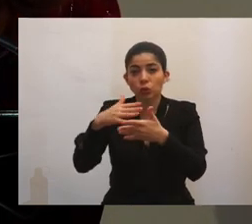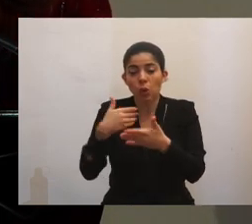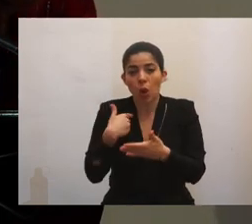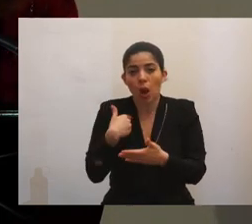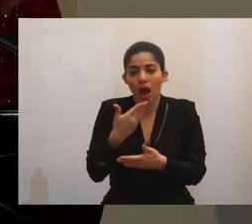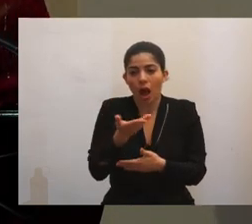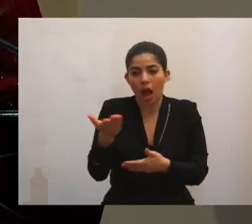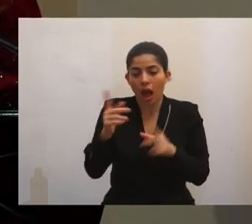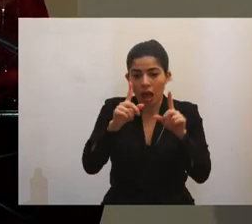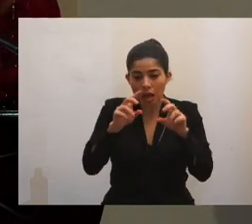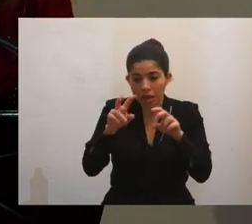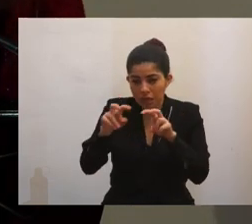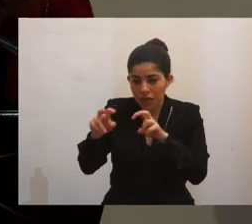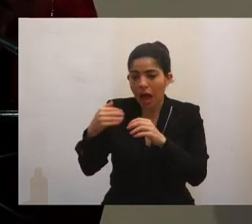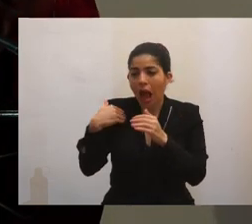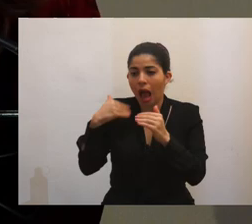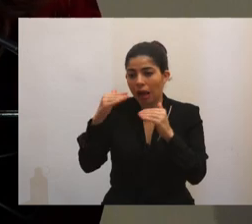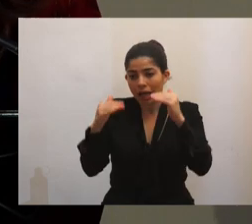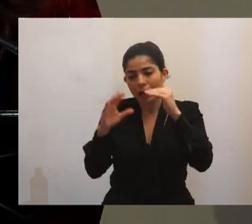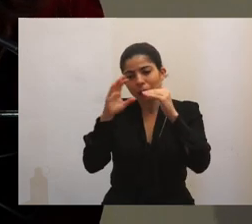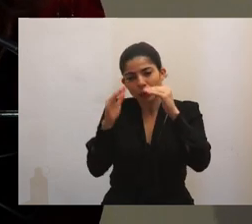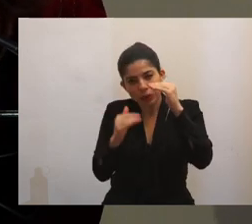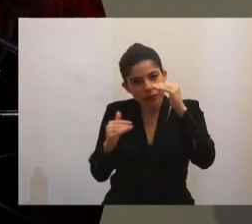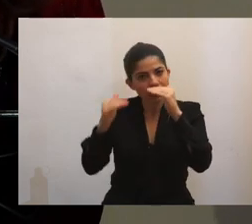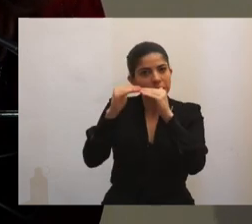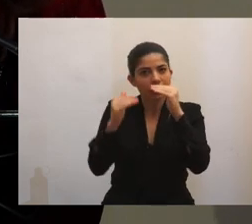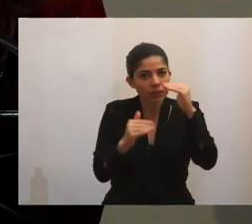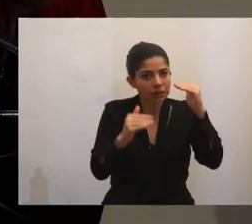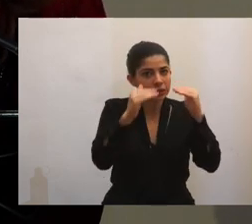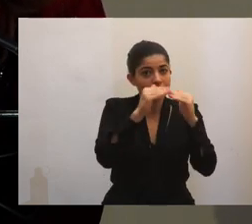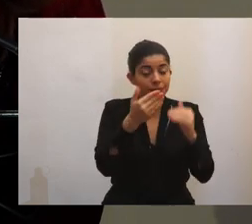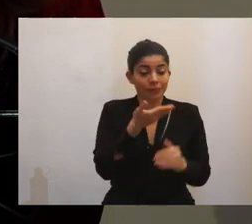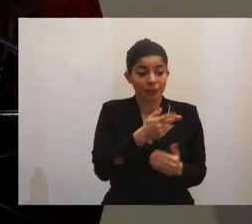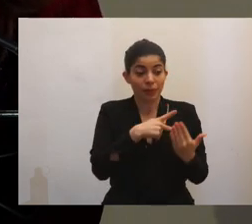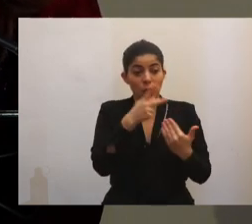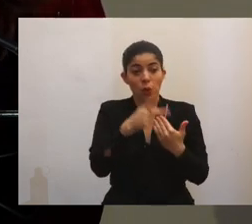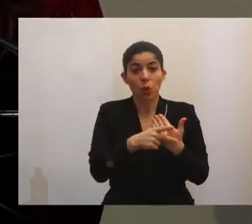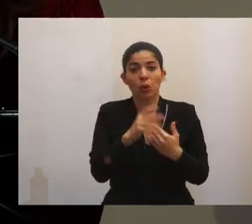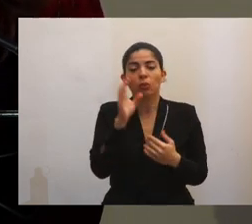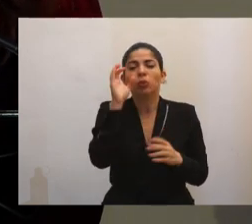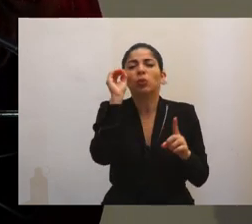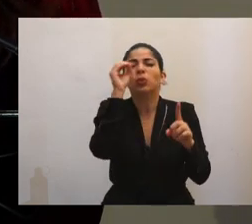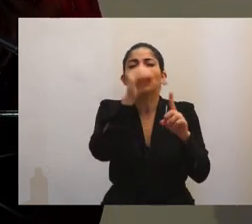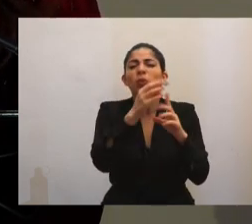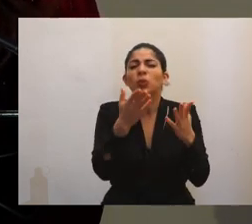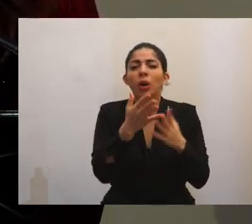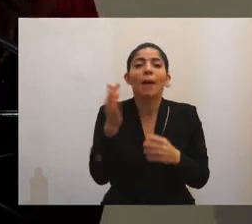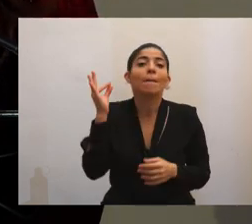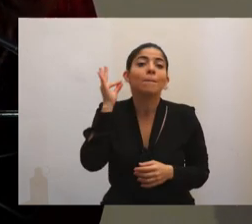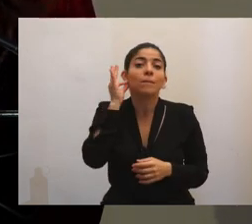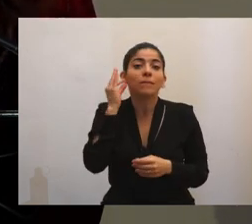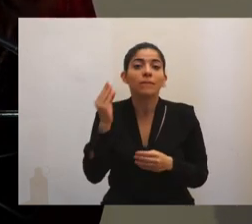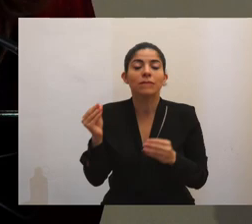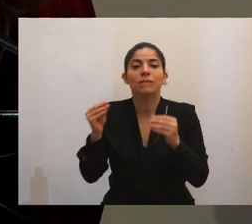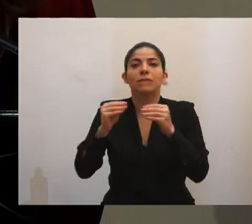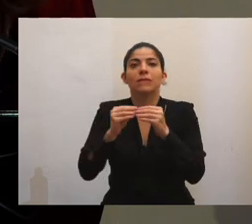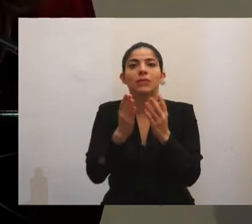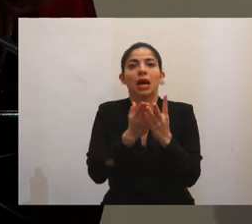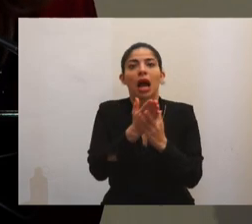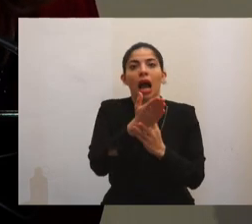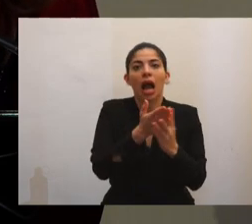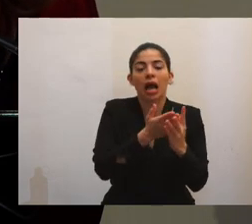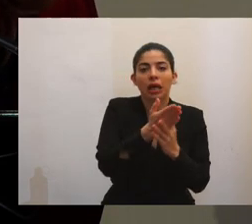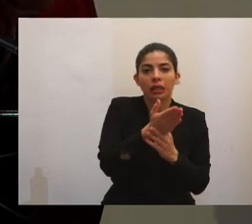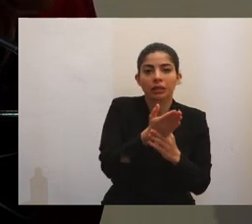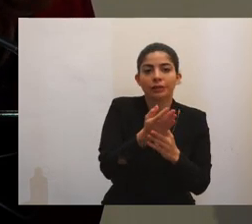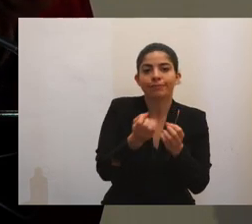técnicos en nuestro país. En este sentido, con este programa pretendemos que las mujeres tengan más acceso a la